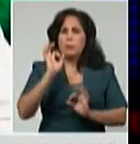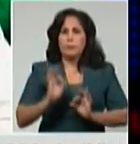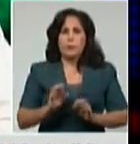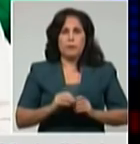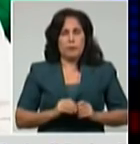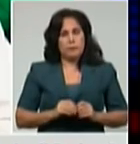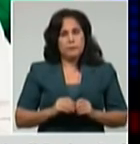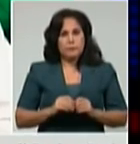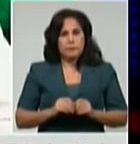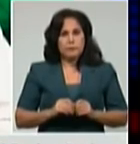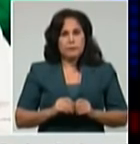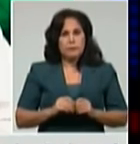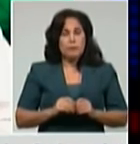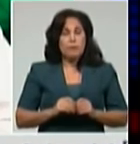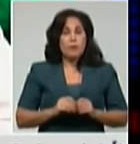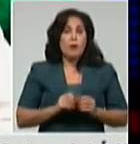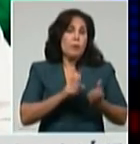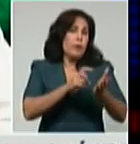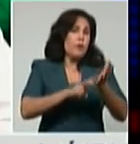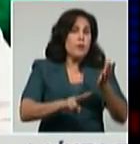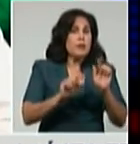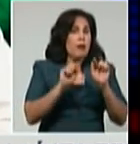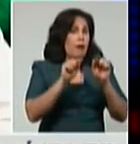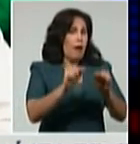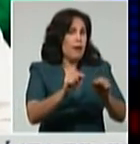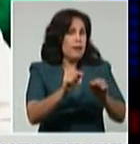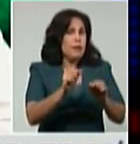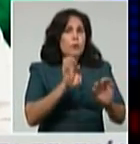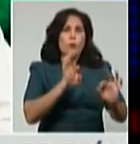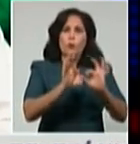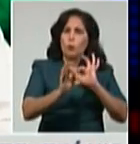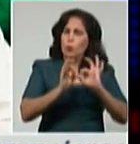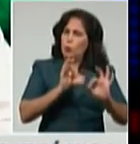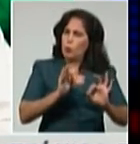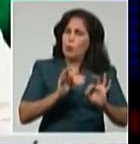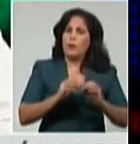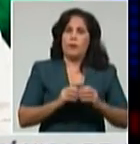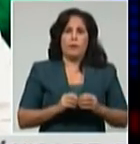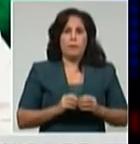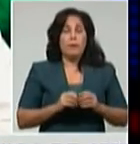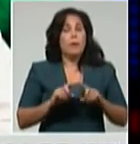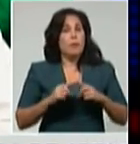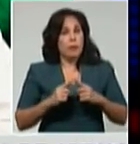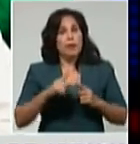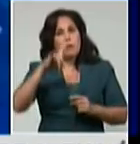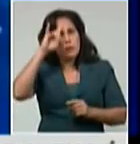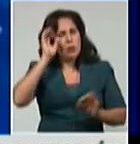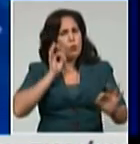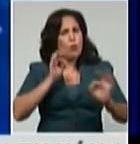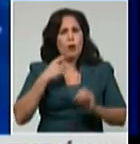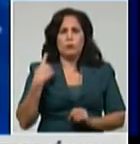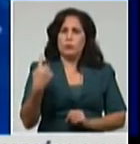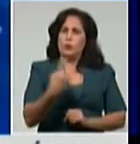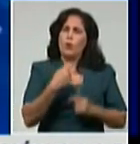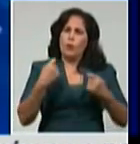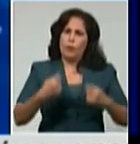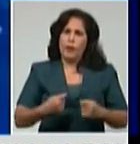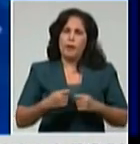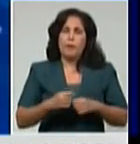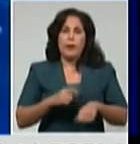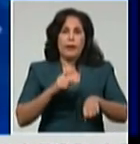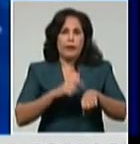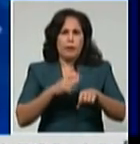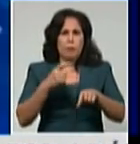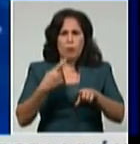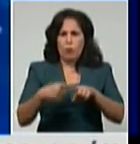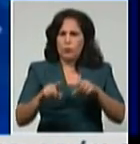en los territorios donde tenemos transmisión de la enfermedad. Sí, a cuidarnos todos. ¿Nos queda tiempo para otra pregunta,